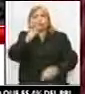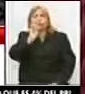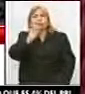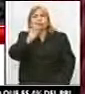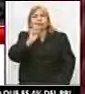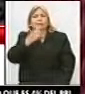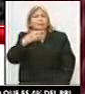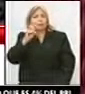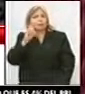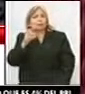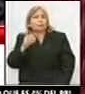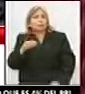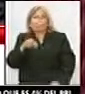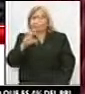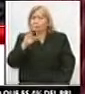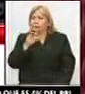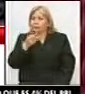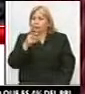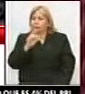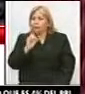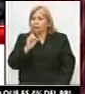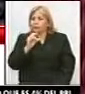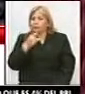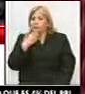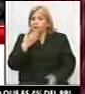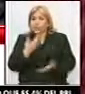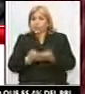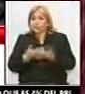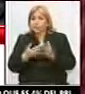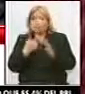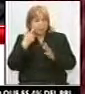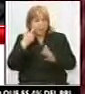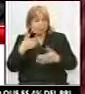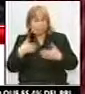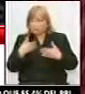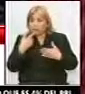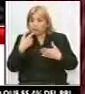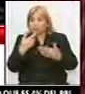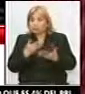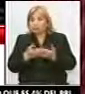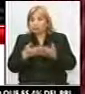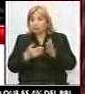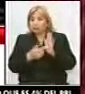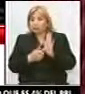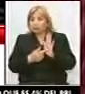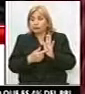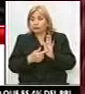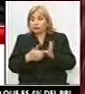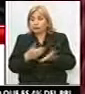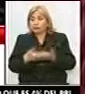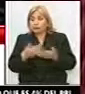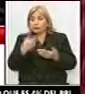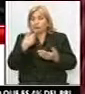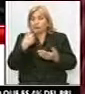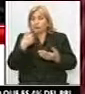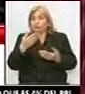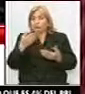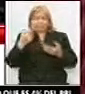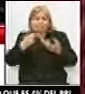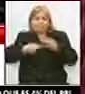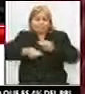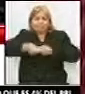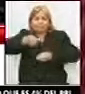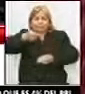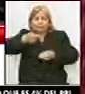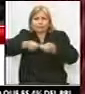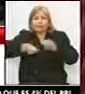en Pachacute. Y eso lo tenemos así. Y le podemos, si usted me permite, por favor, con documentos ilustrar. O sea, hemos vendido